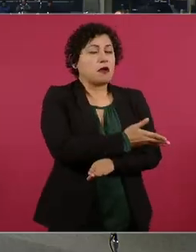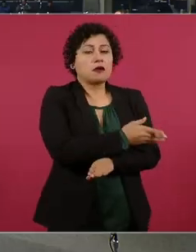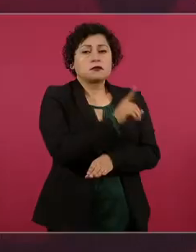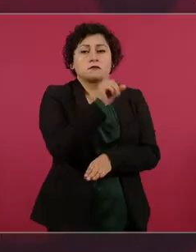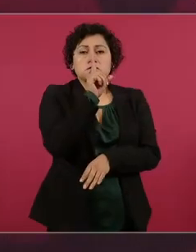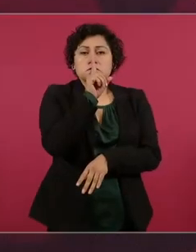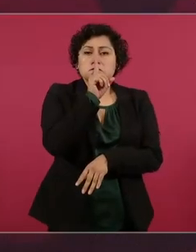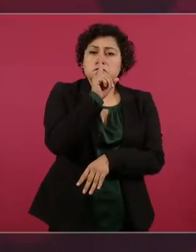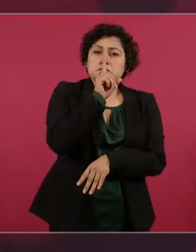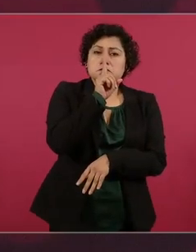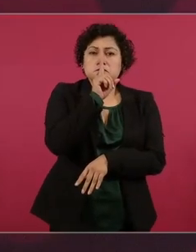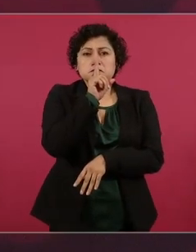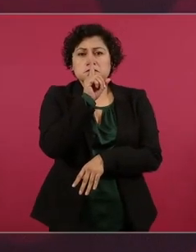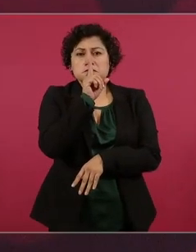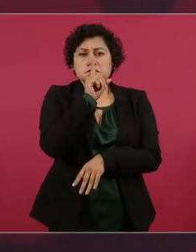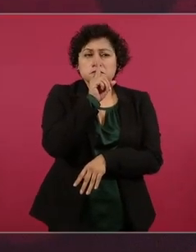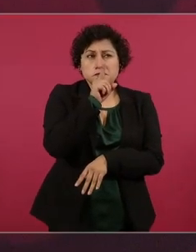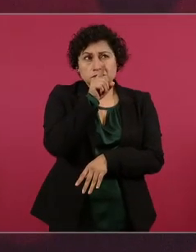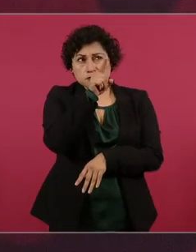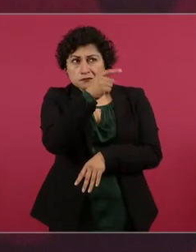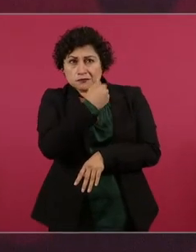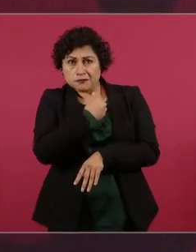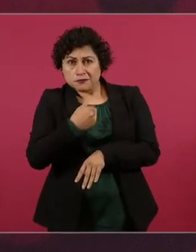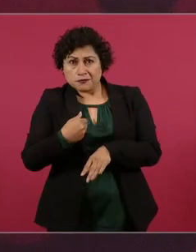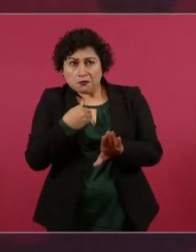se atacaba al presidente.